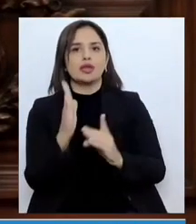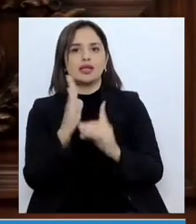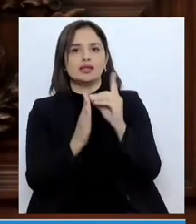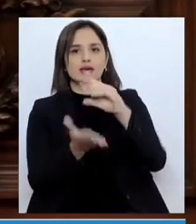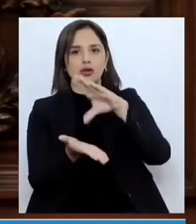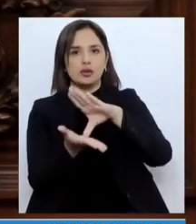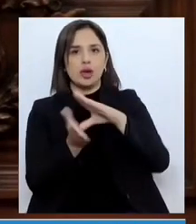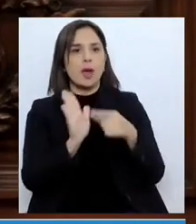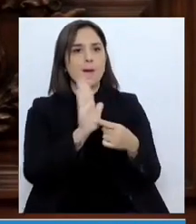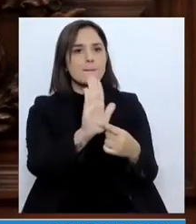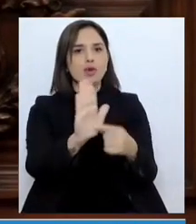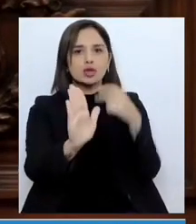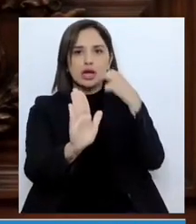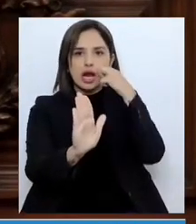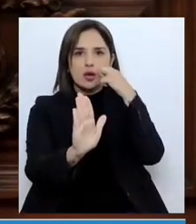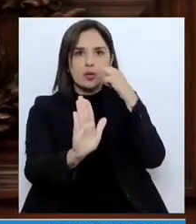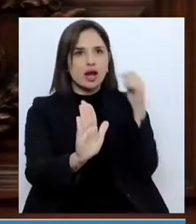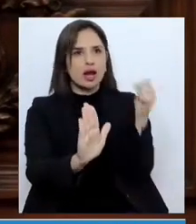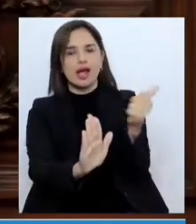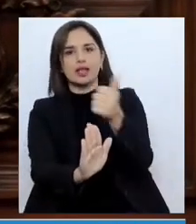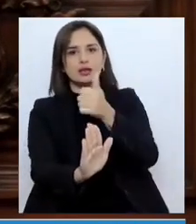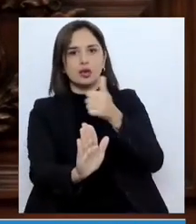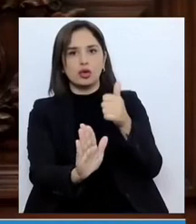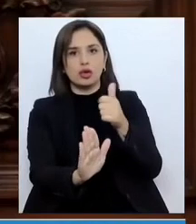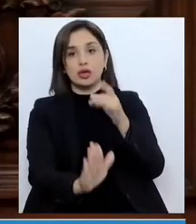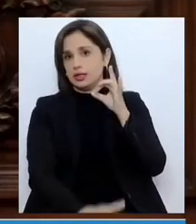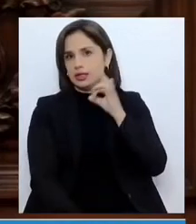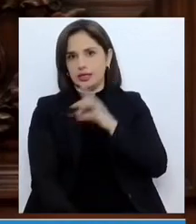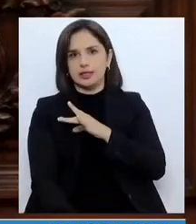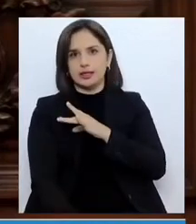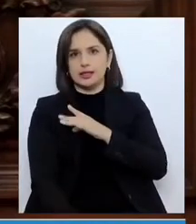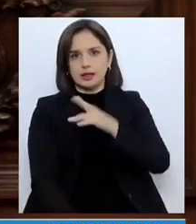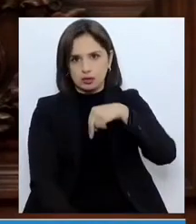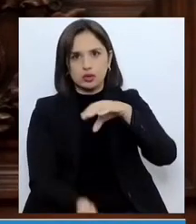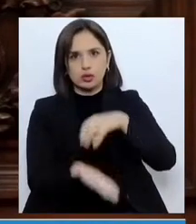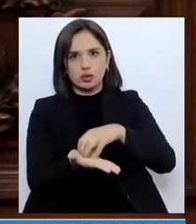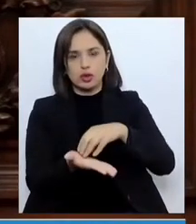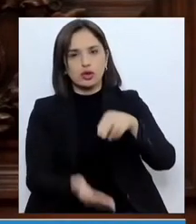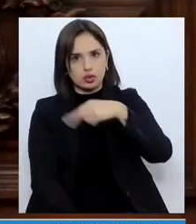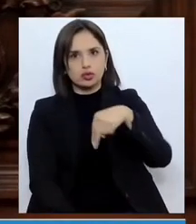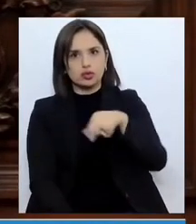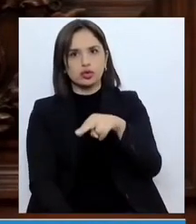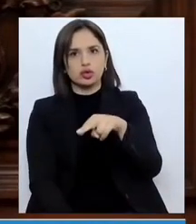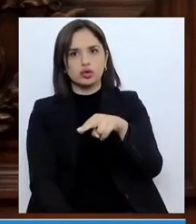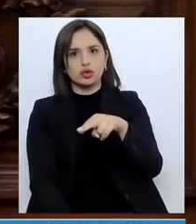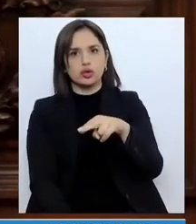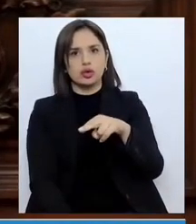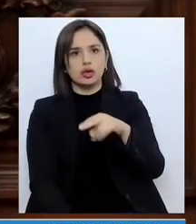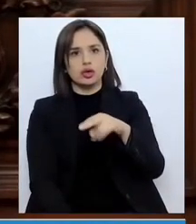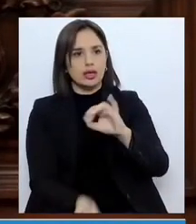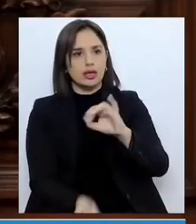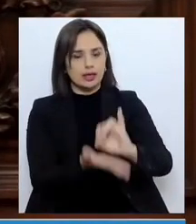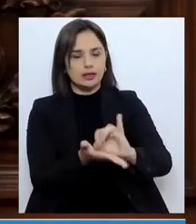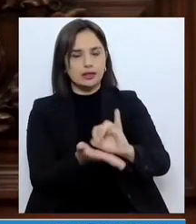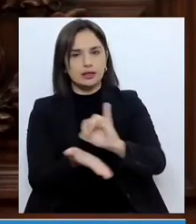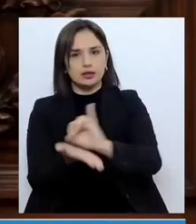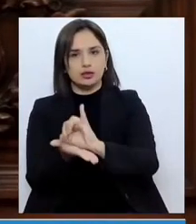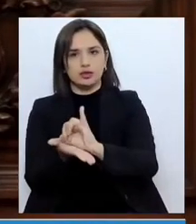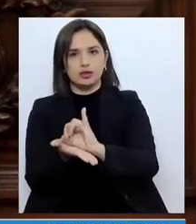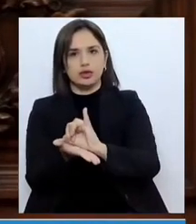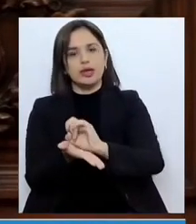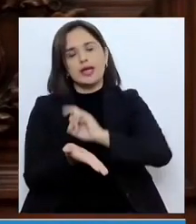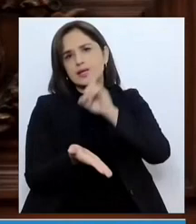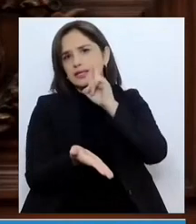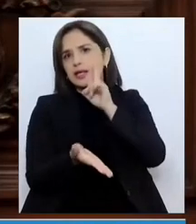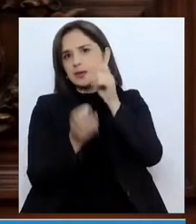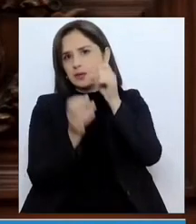la humanidad entera que Chile, nuestro pueblo, nosotros, sus instituciones, tenemos la capacidad de